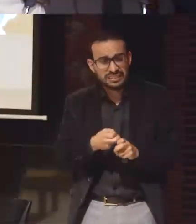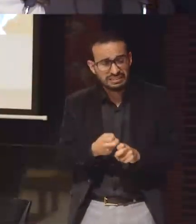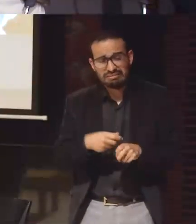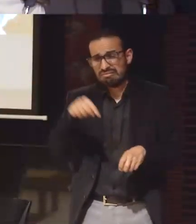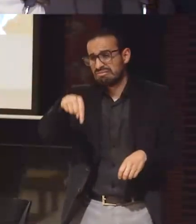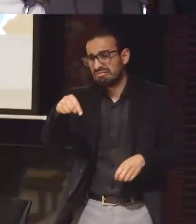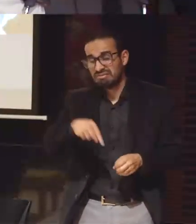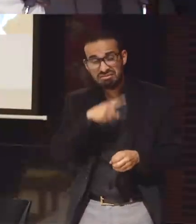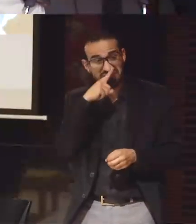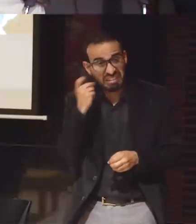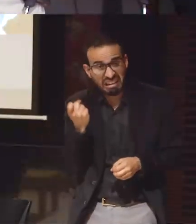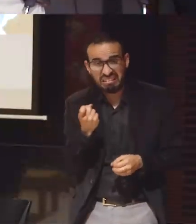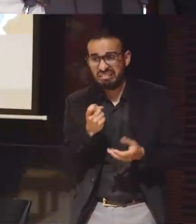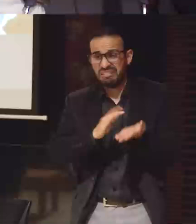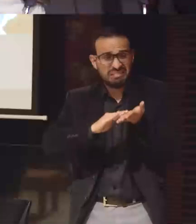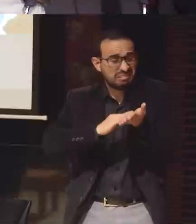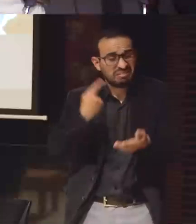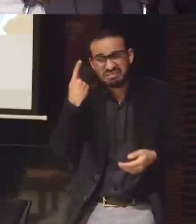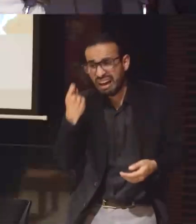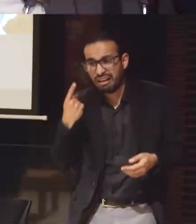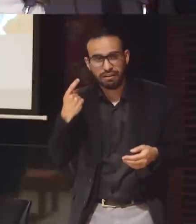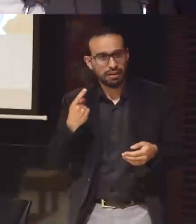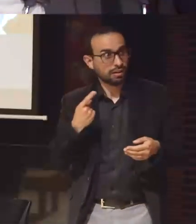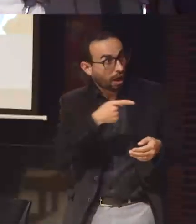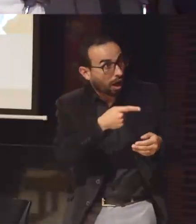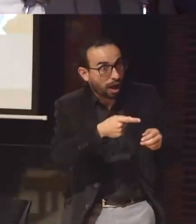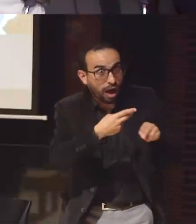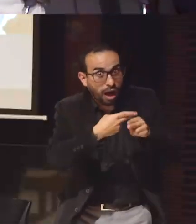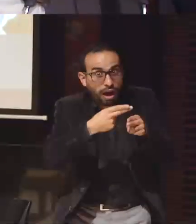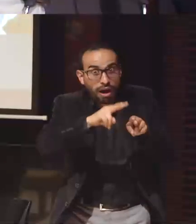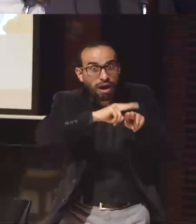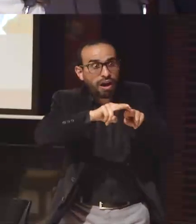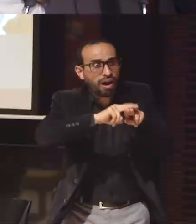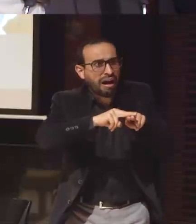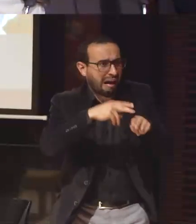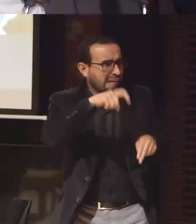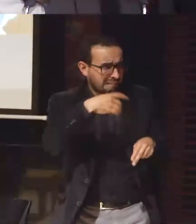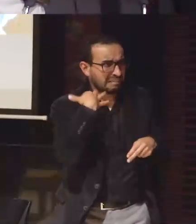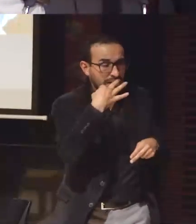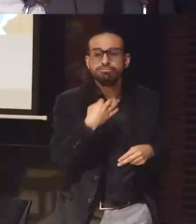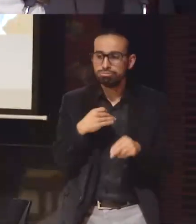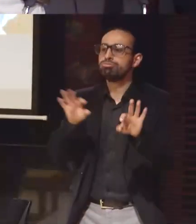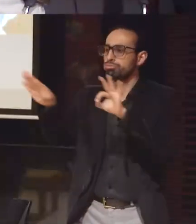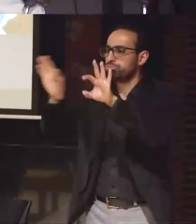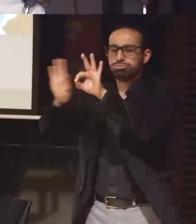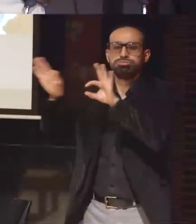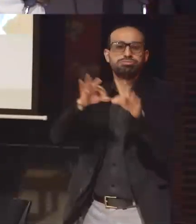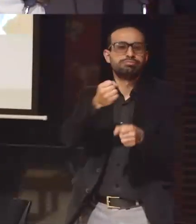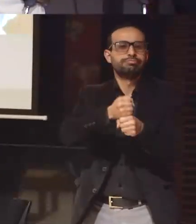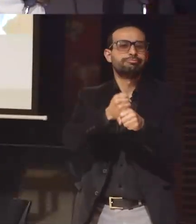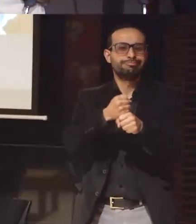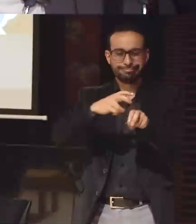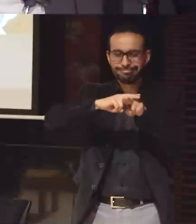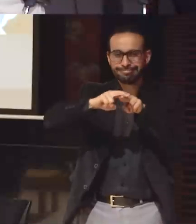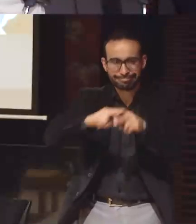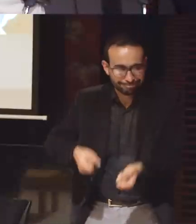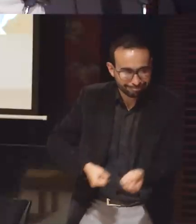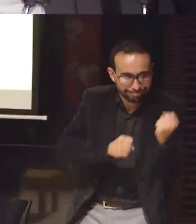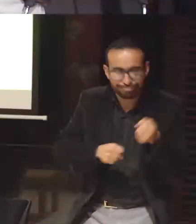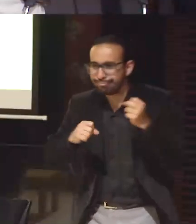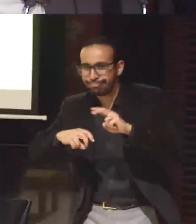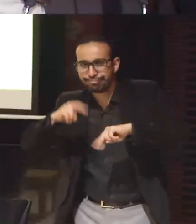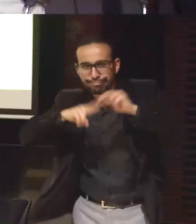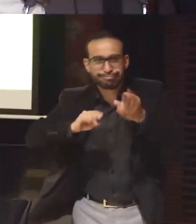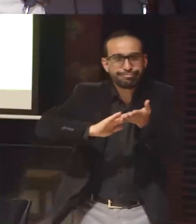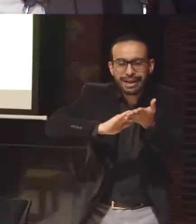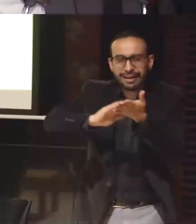pero el sistema más, pero mire, esto trae un desarrollo económico, esto te trae empleabilidad, esto también trae cosas positivas. Creo que eso también